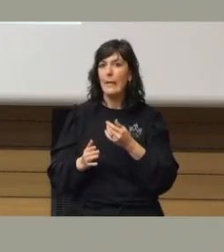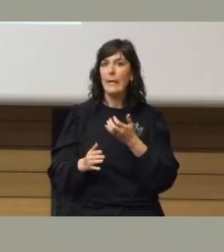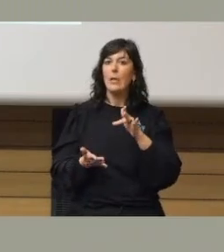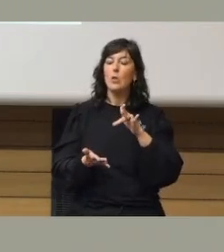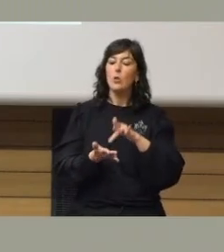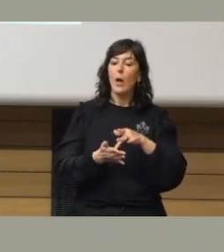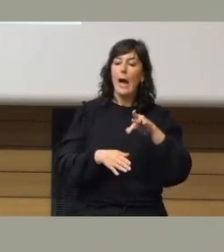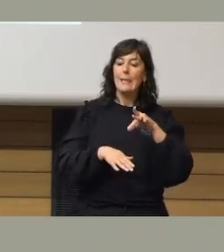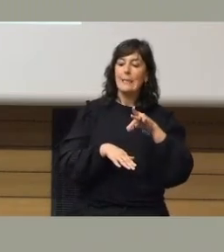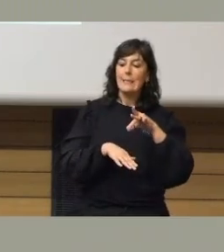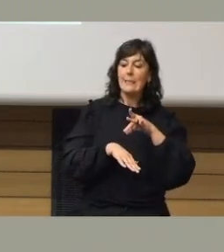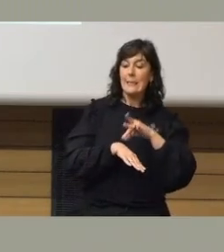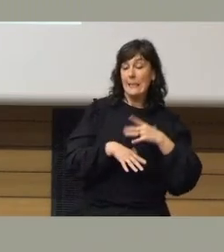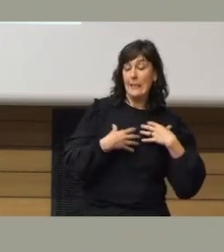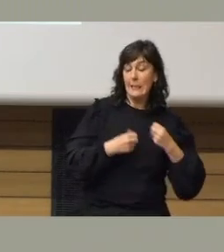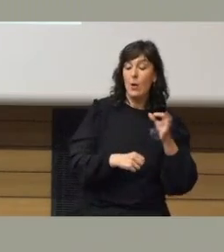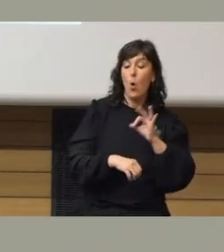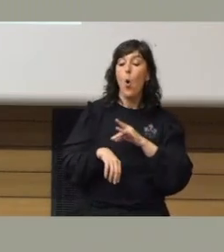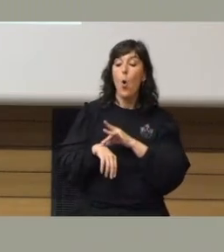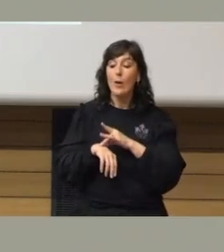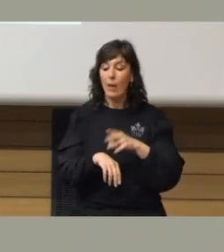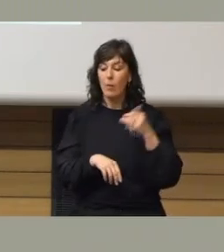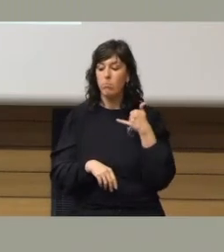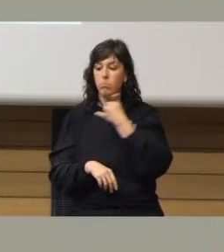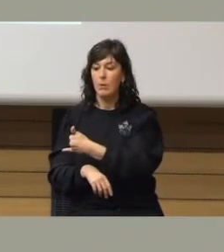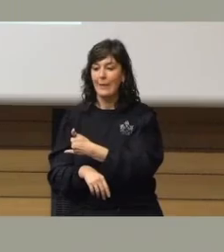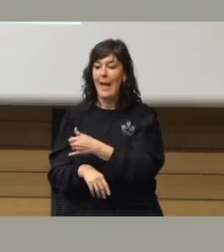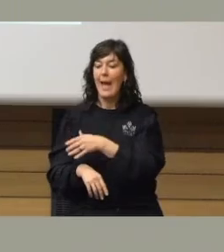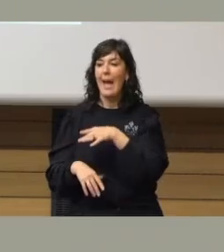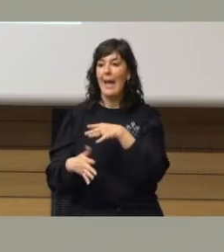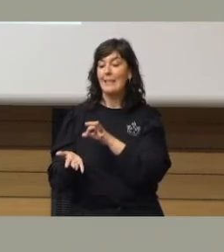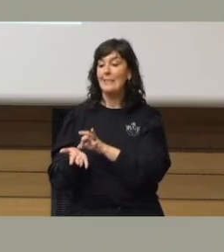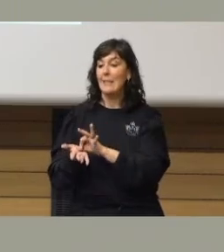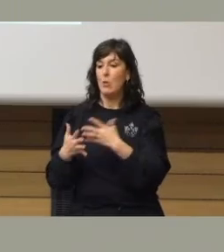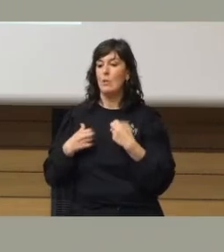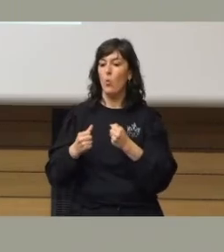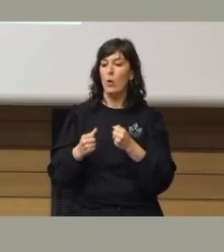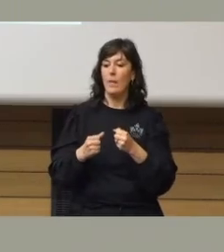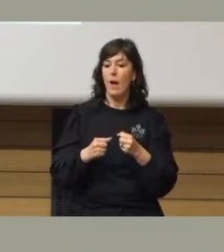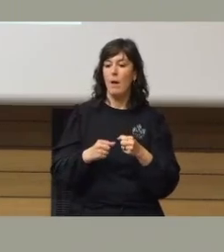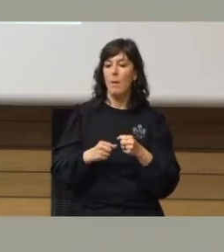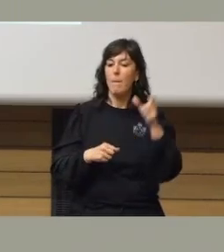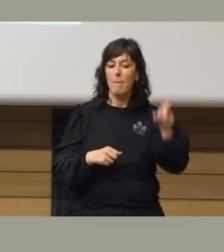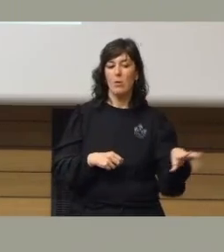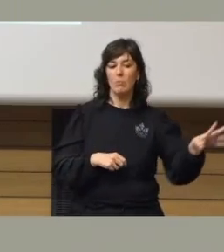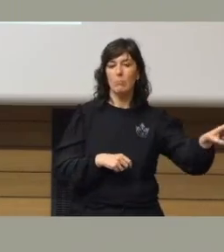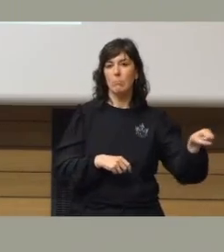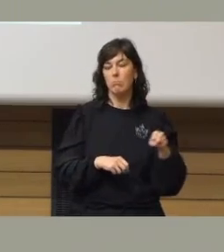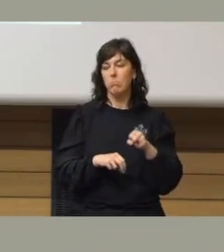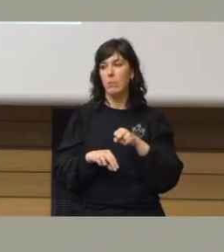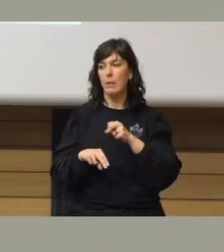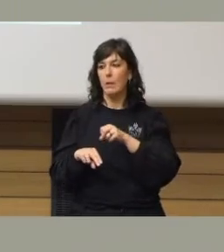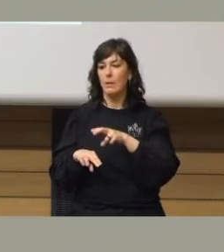orientador llama, el servicio de seguridad saca al usuario de la discoteca y no vuelven a entrar, son expulsados, porque la seguridad de